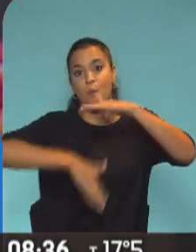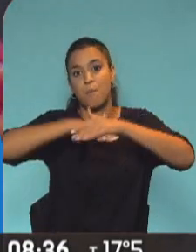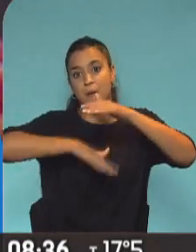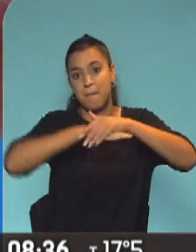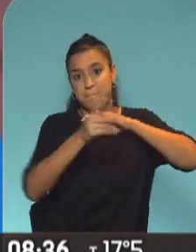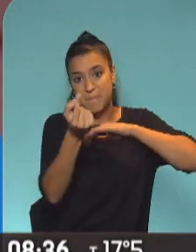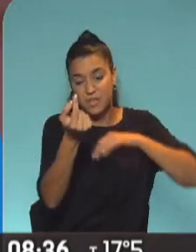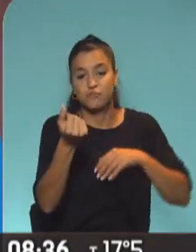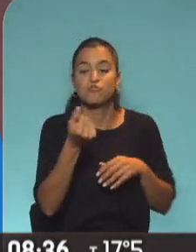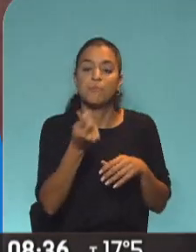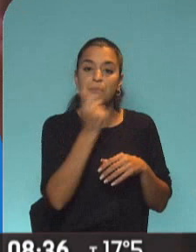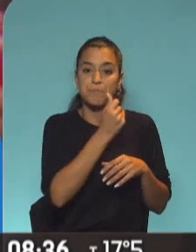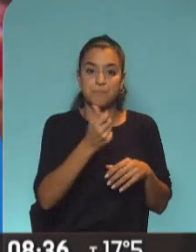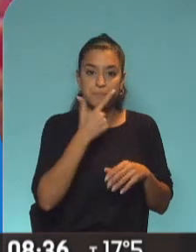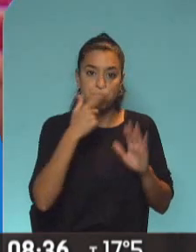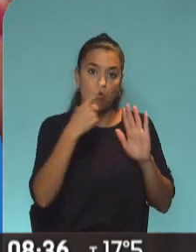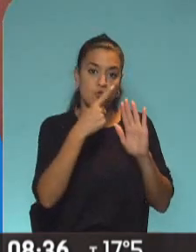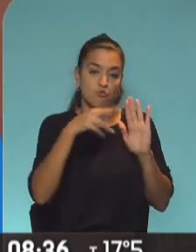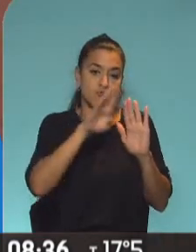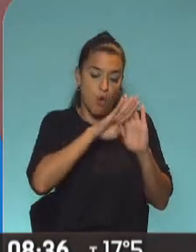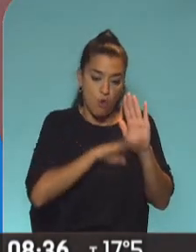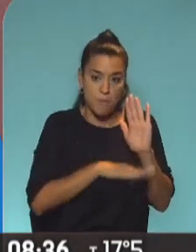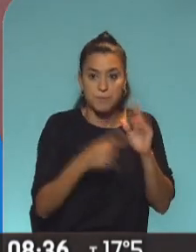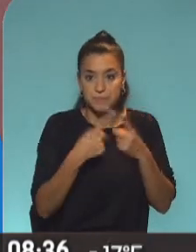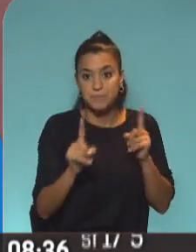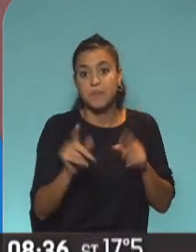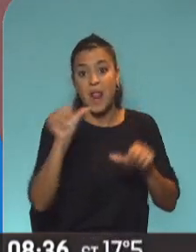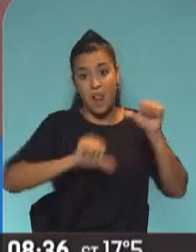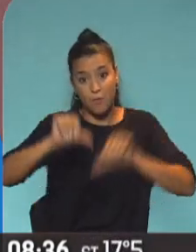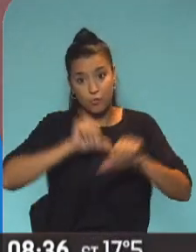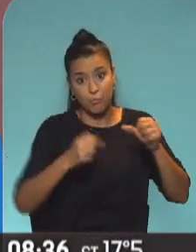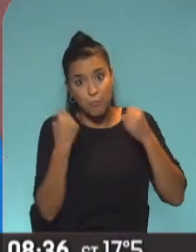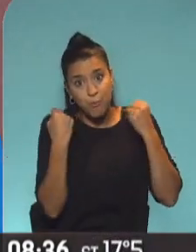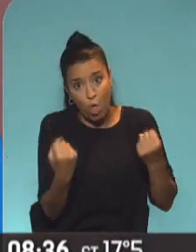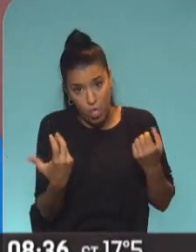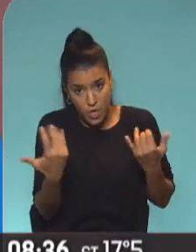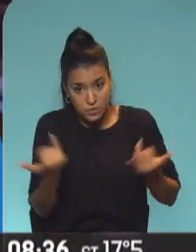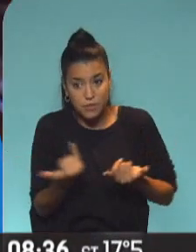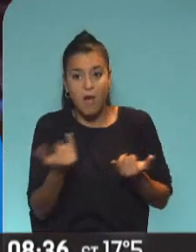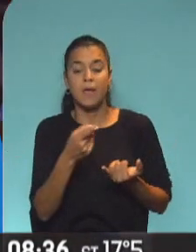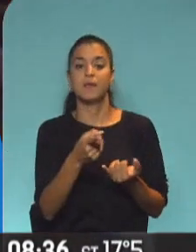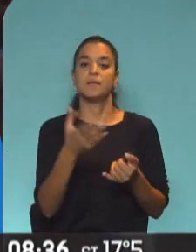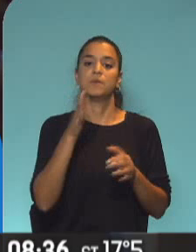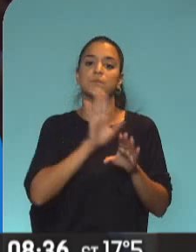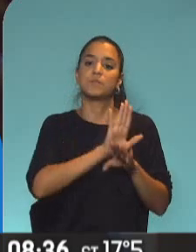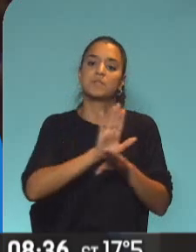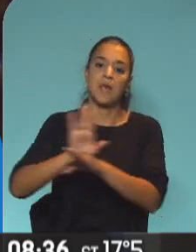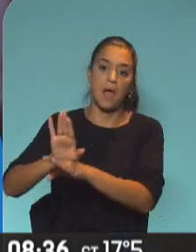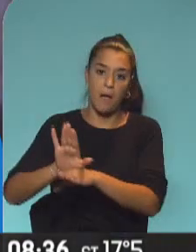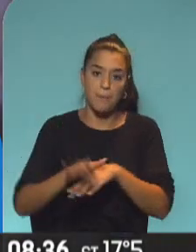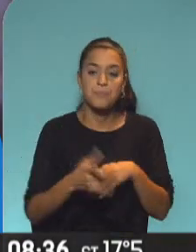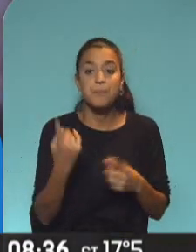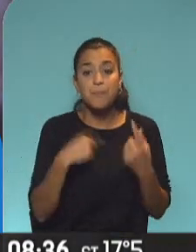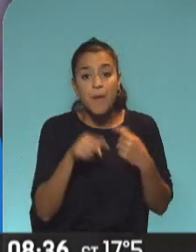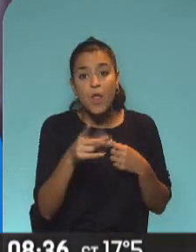los medicamentos con distintas normativas. Los laboratorios, que son muy poderosos, terminaron indirectamente desplazándolo. Pero